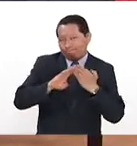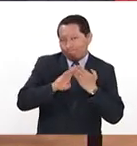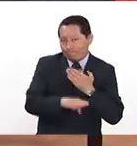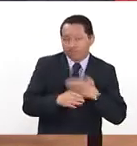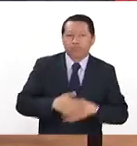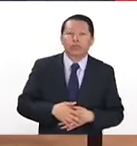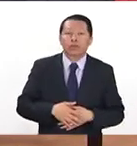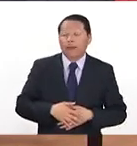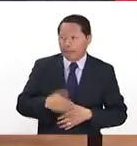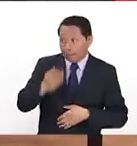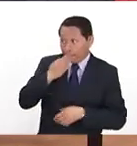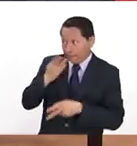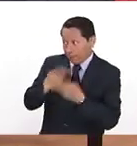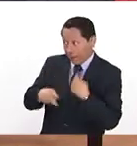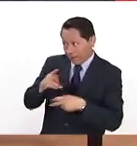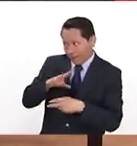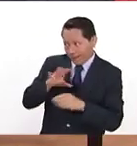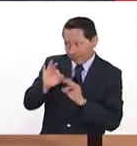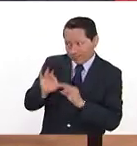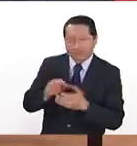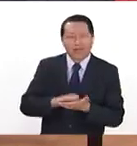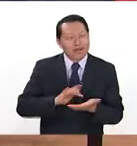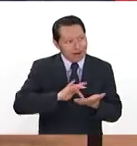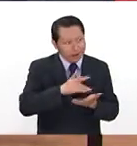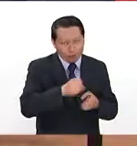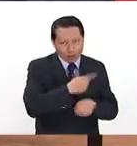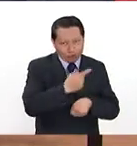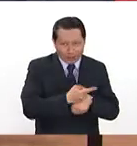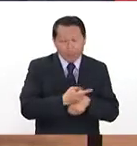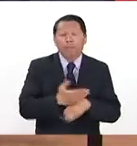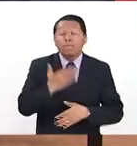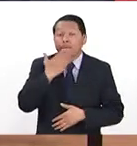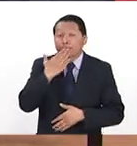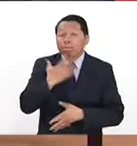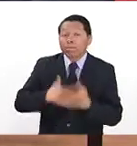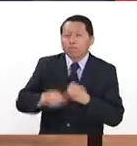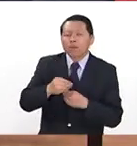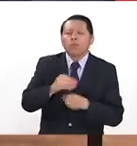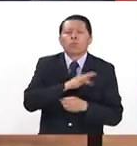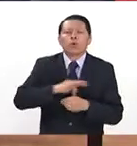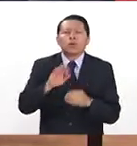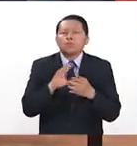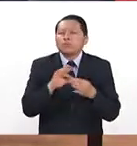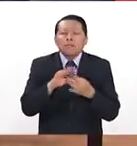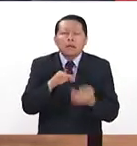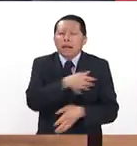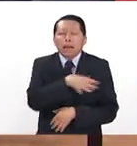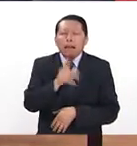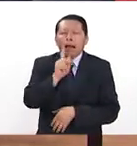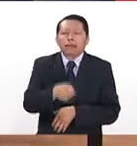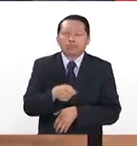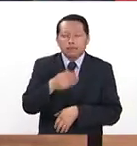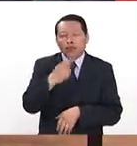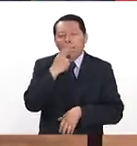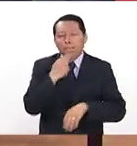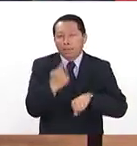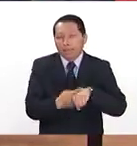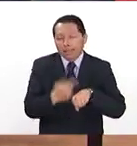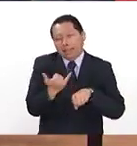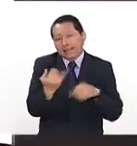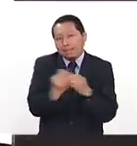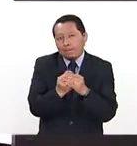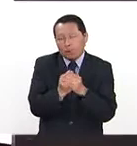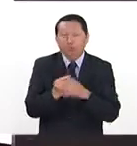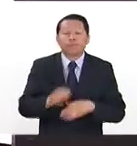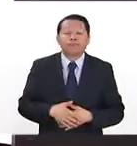bien, igualmente a su auditorio. Al contrario, Marisol. A ver, para empezar, háblanos de forma general sobre qué es la diabetes y los tipos. Bueno, la